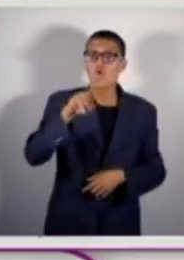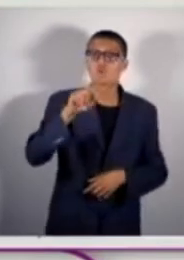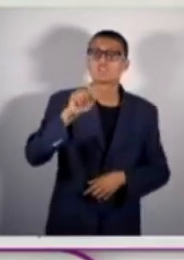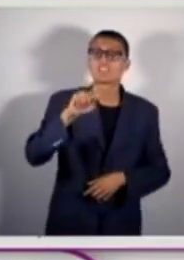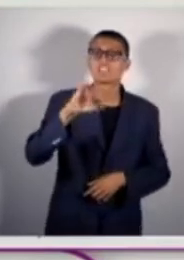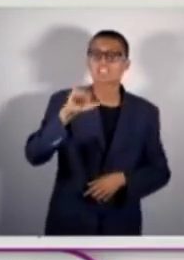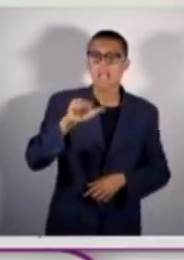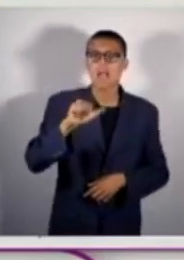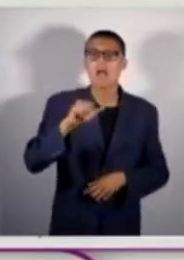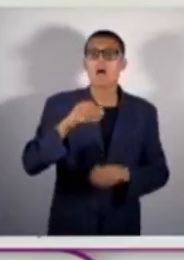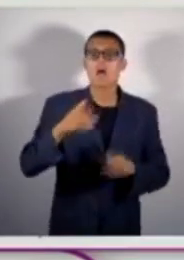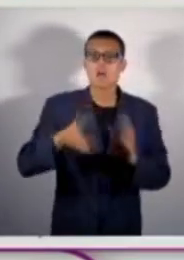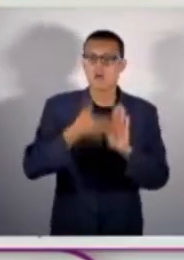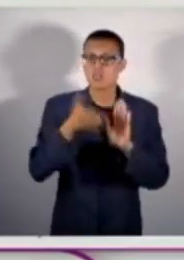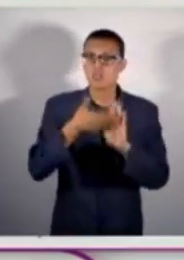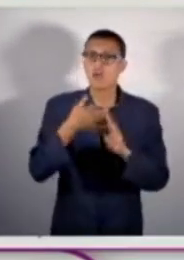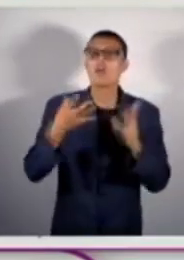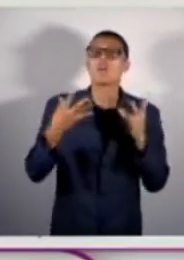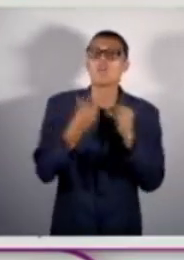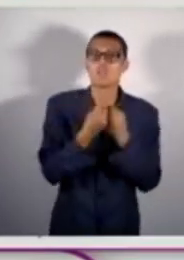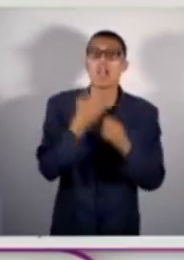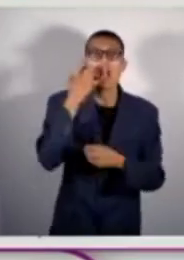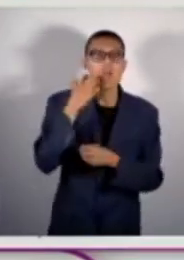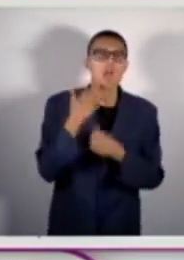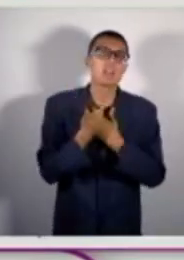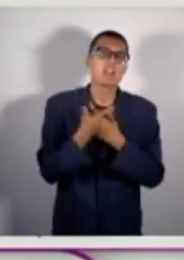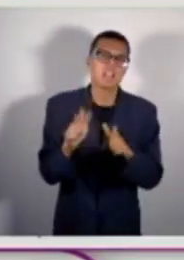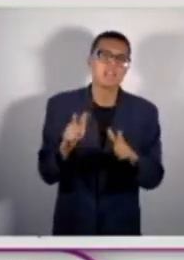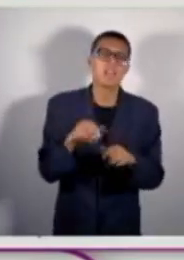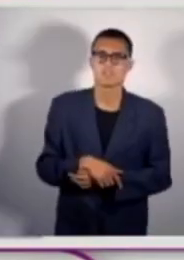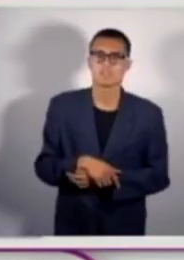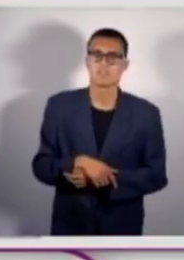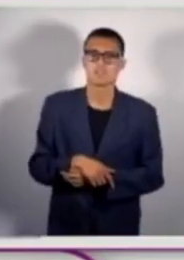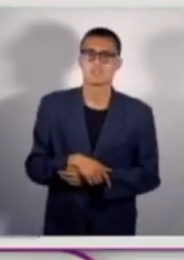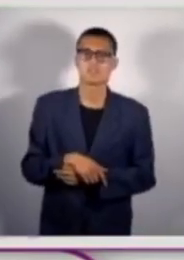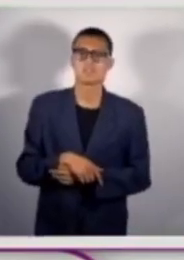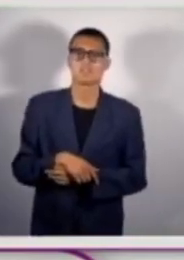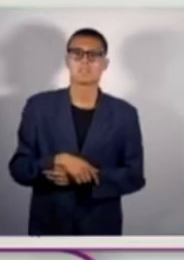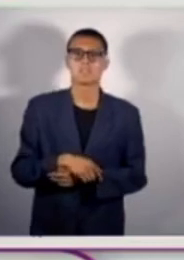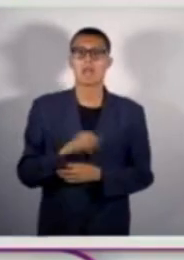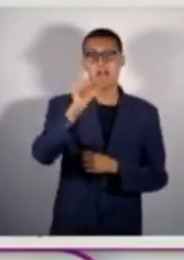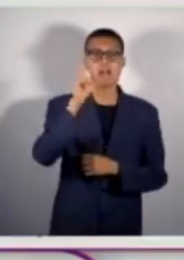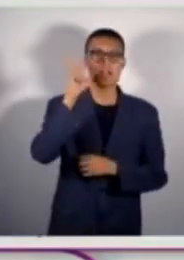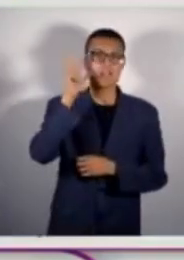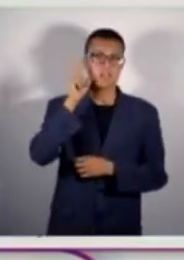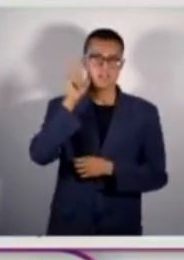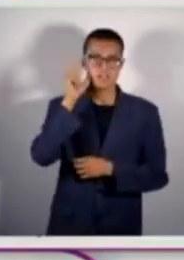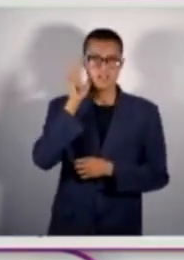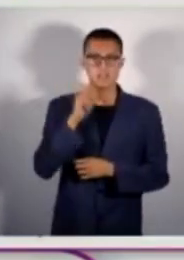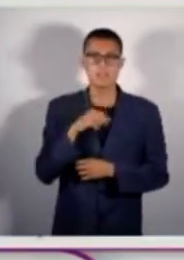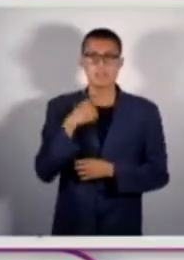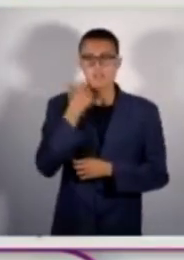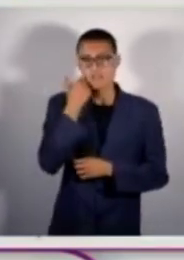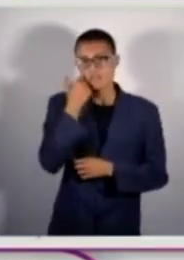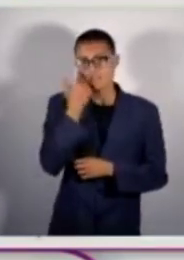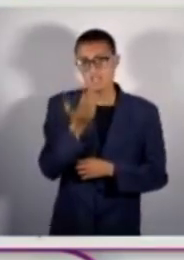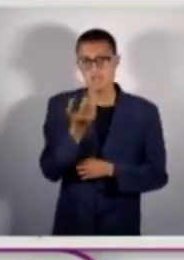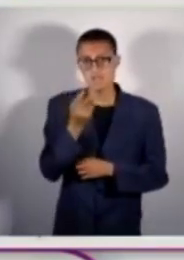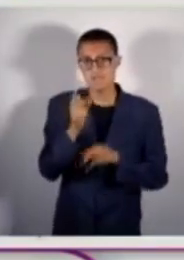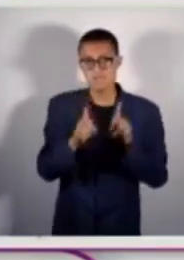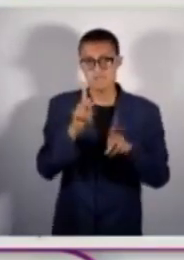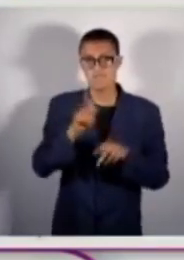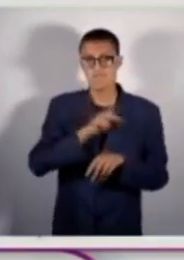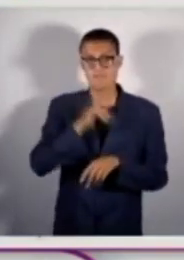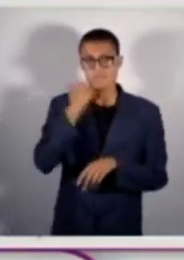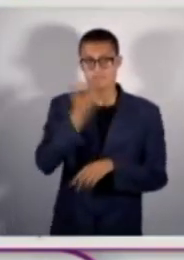a construir juntas y juntos el León libre que tanto merecemos. A ti que nos escuchas, te quiero decir que quiero ser